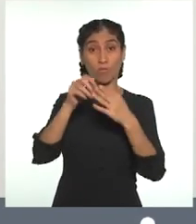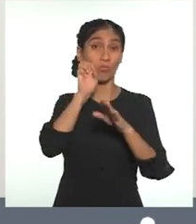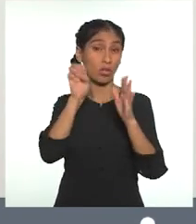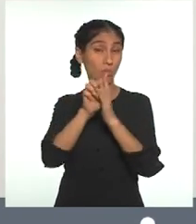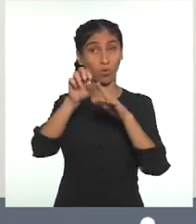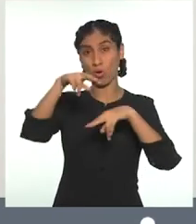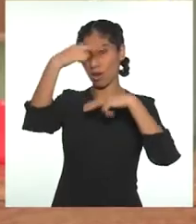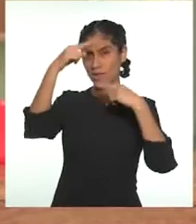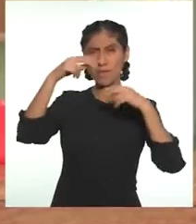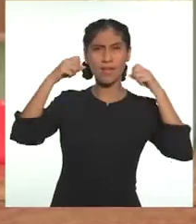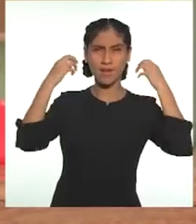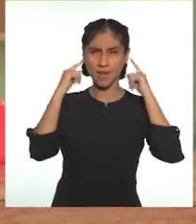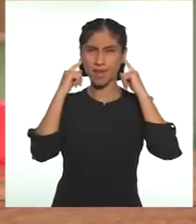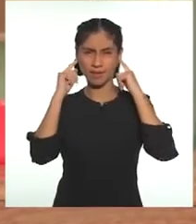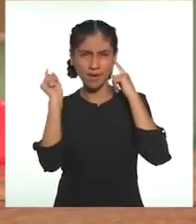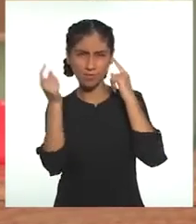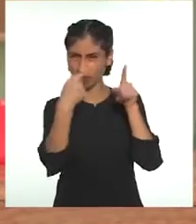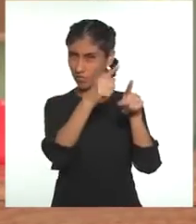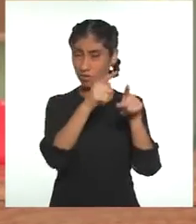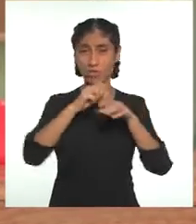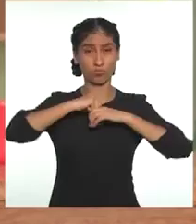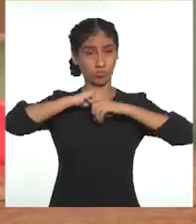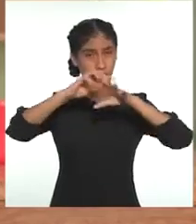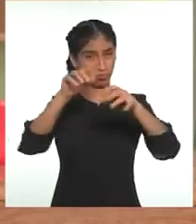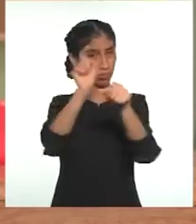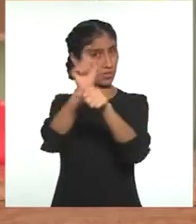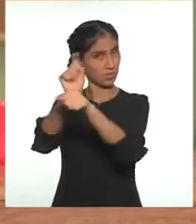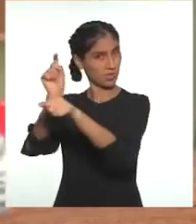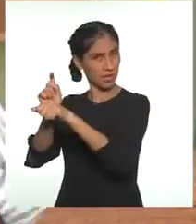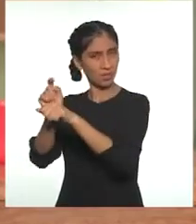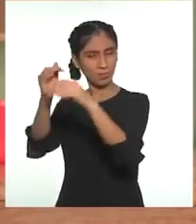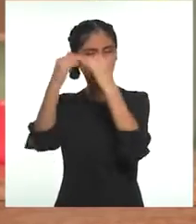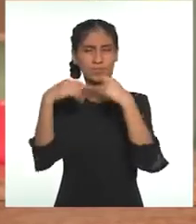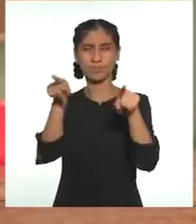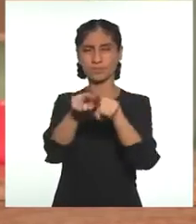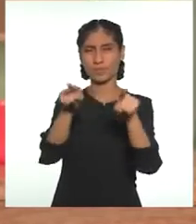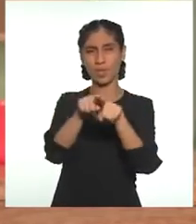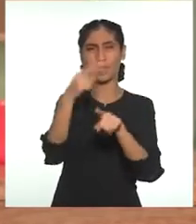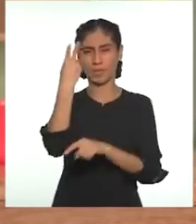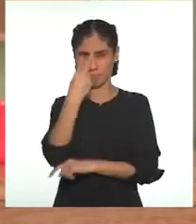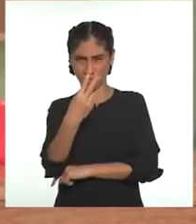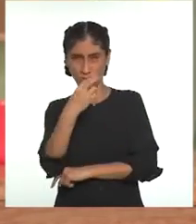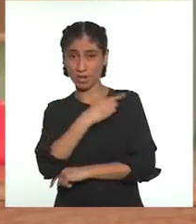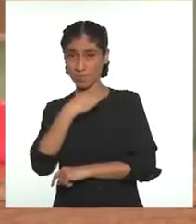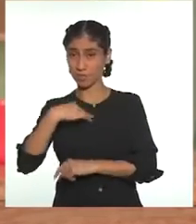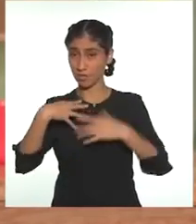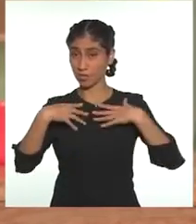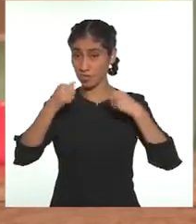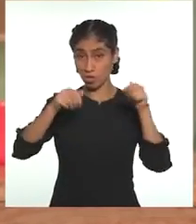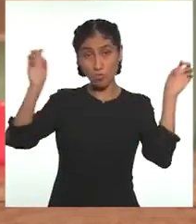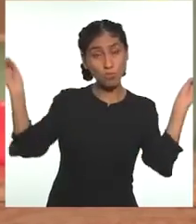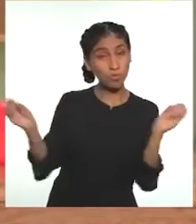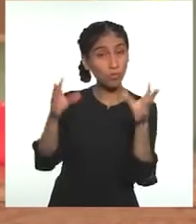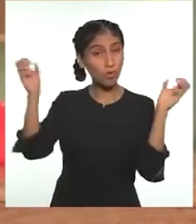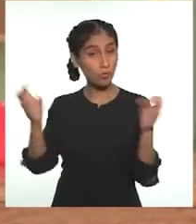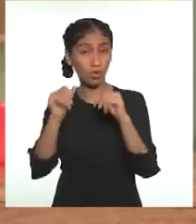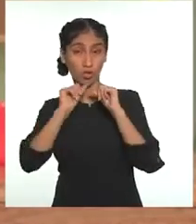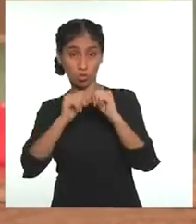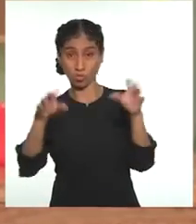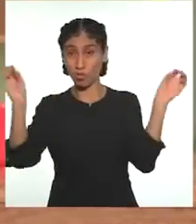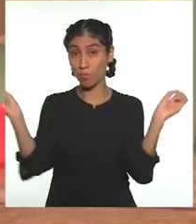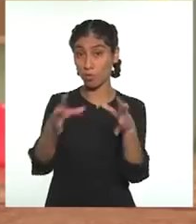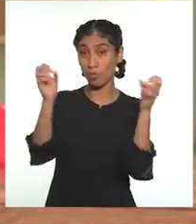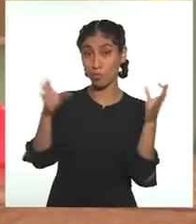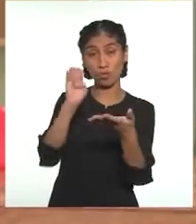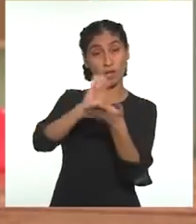mano al máximo. Habiendo reconstruido un poco del pasado, me está quedando claro que el Ministerio de Salud promovió y sigue